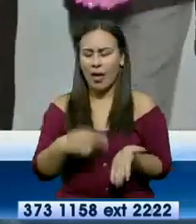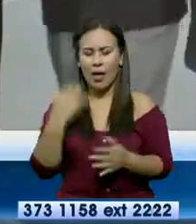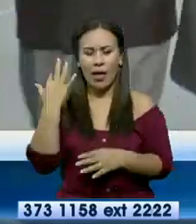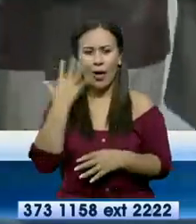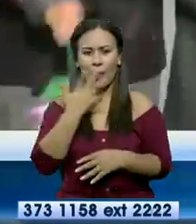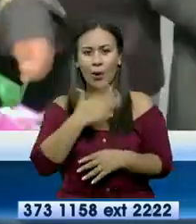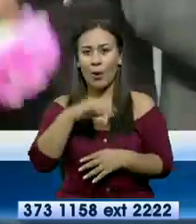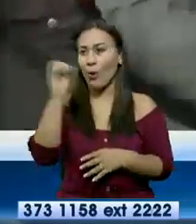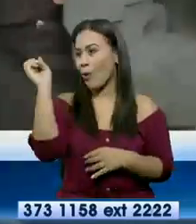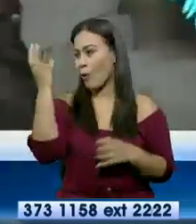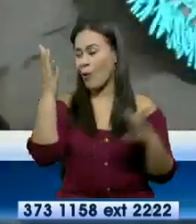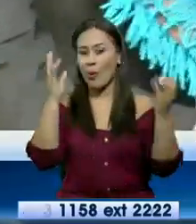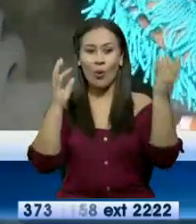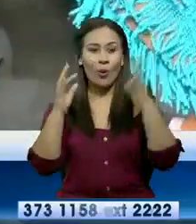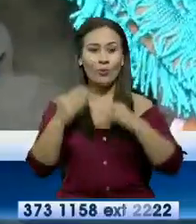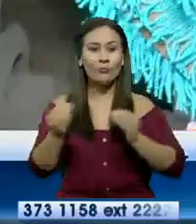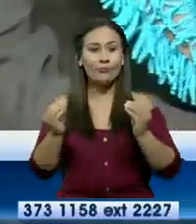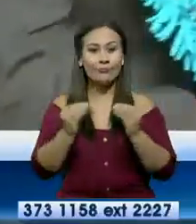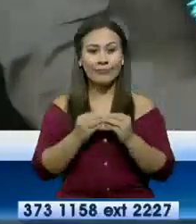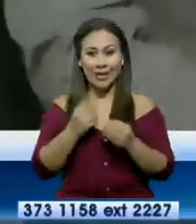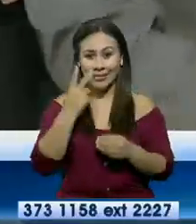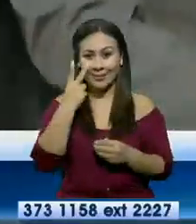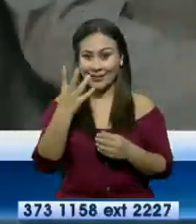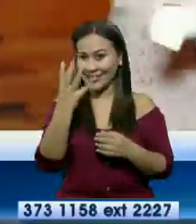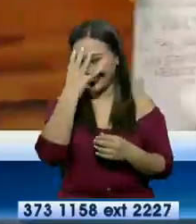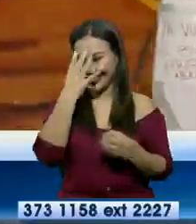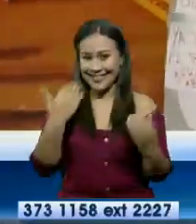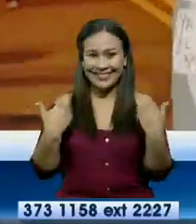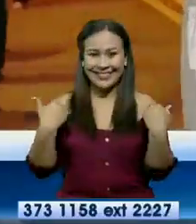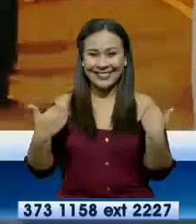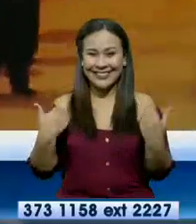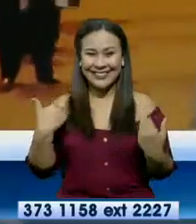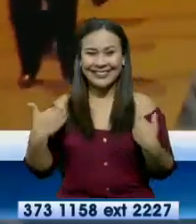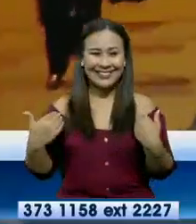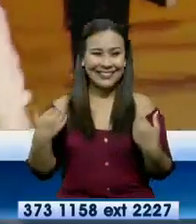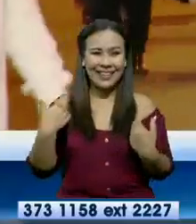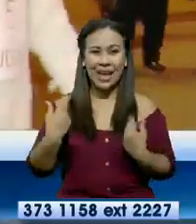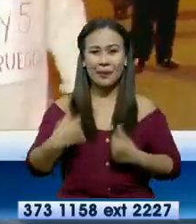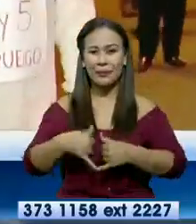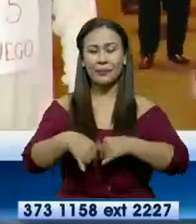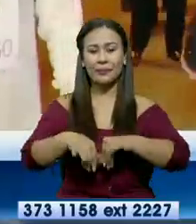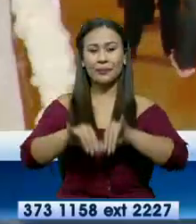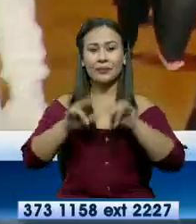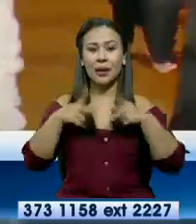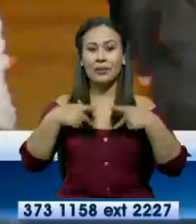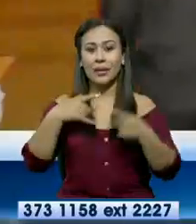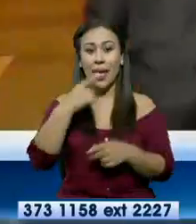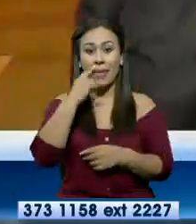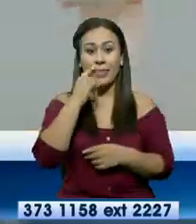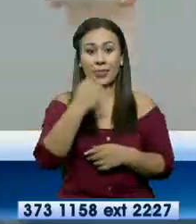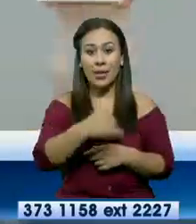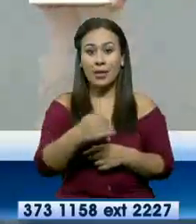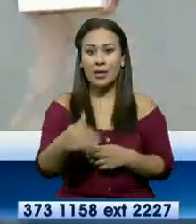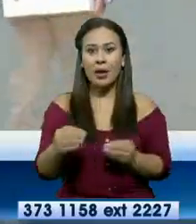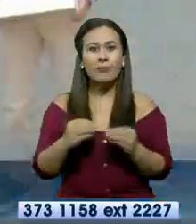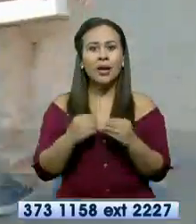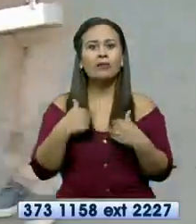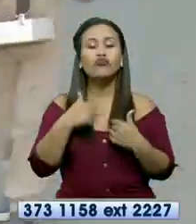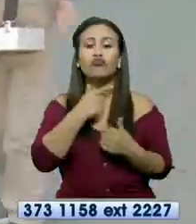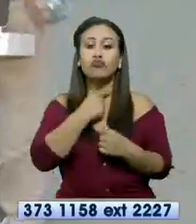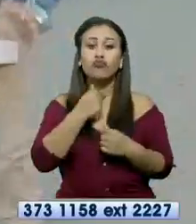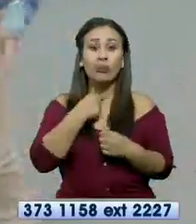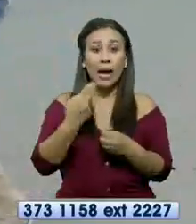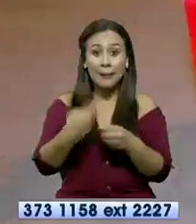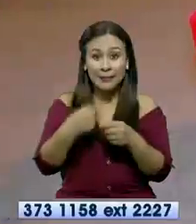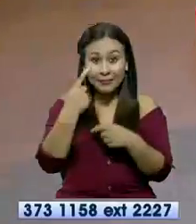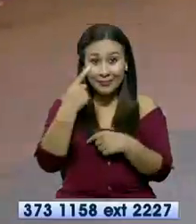luces. Mascaradas, mascaradas, fiesta popular que tiene vida para largo, porque ahora están hasta los niños apaenados en conservarla, y se ve